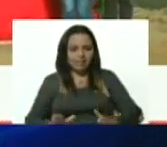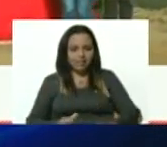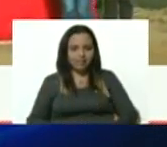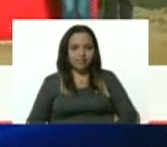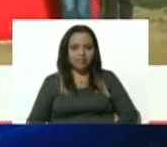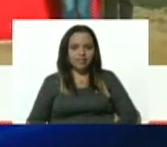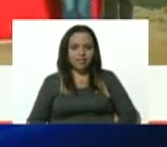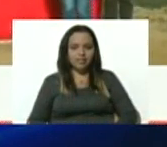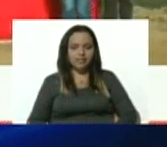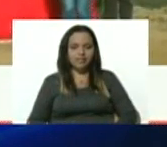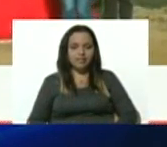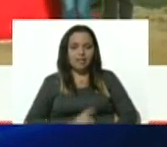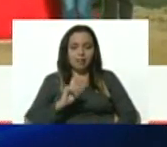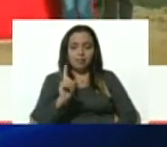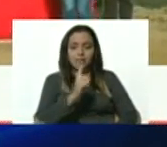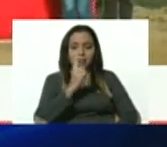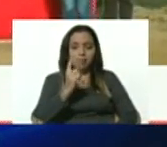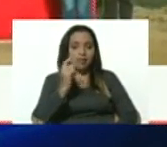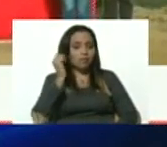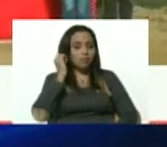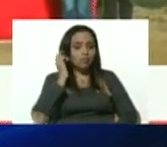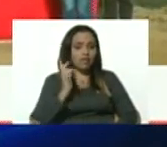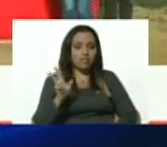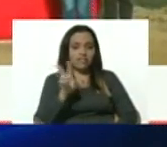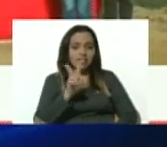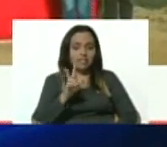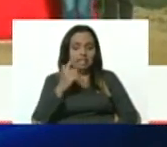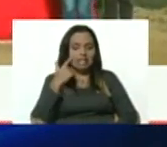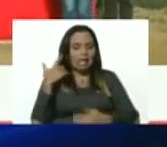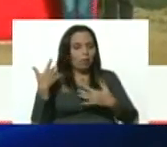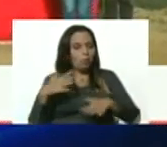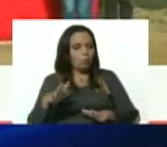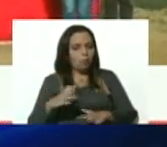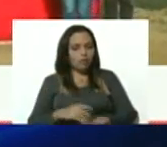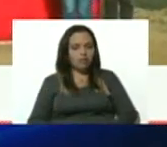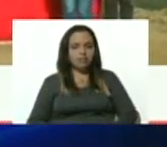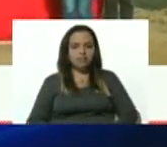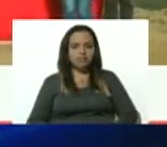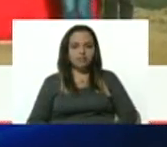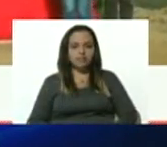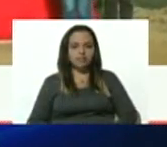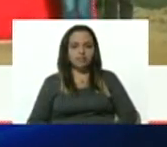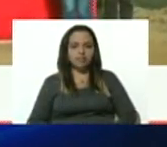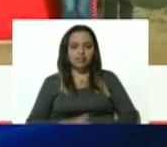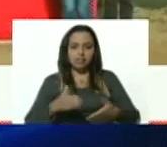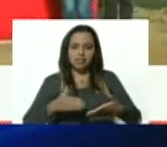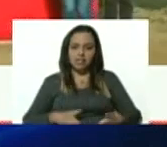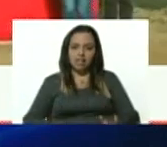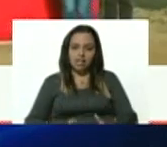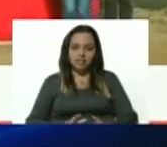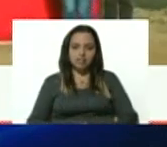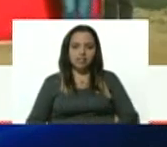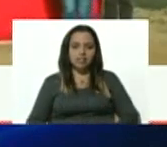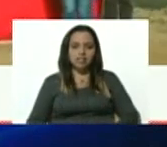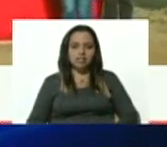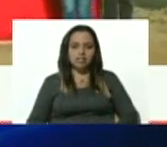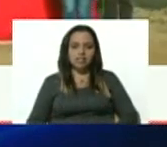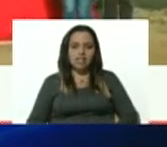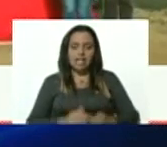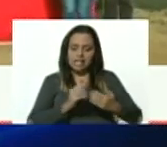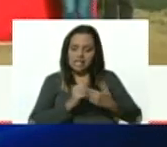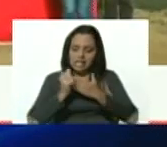Bonita, primera dama de la República, una guara, de Tinaquillo a primera dama,